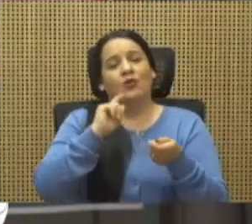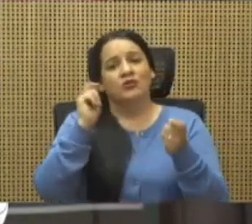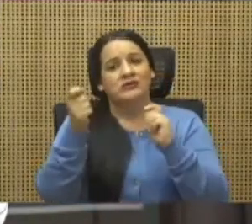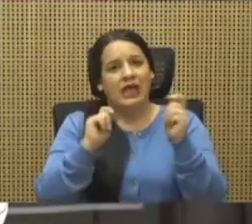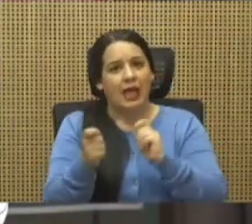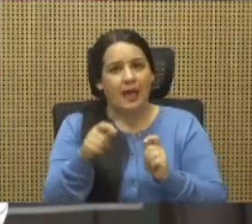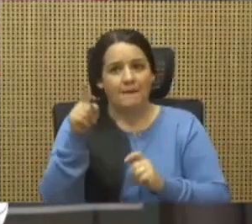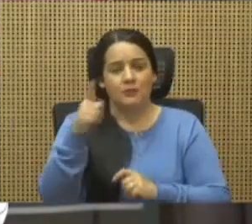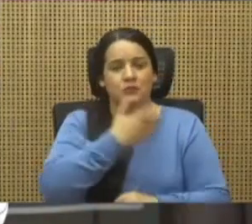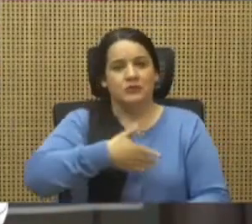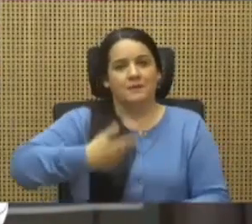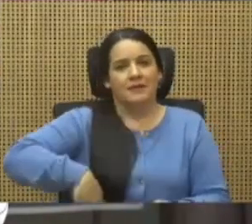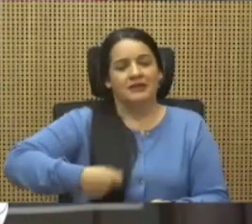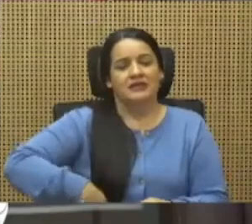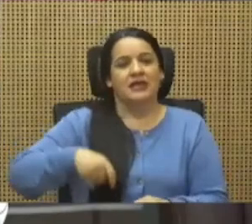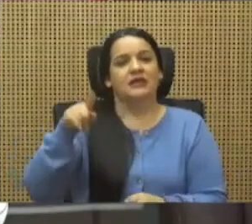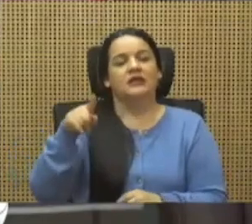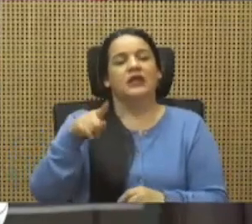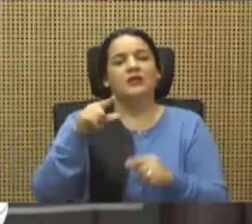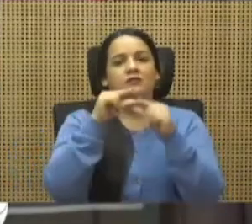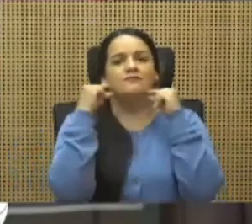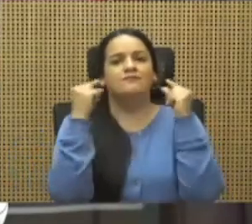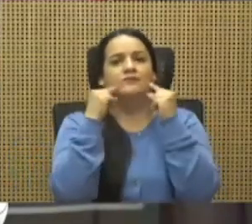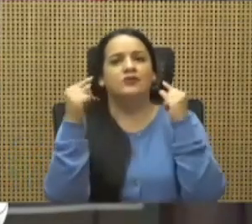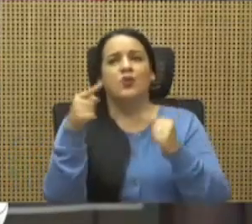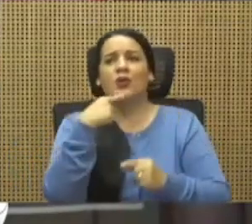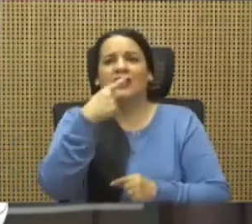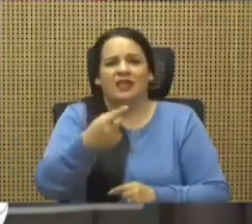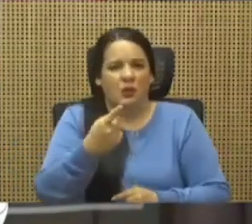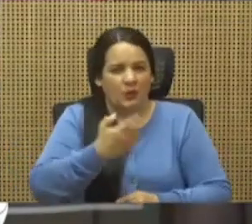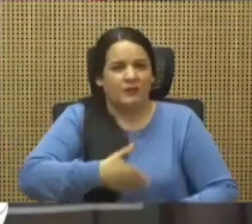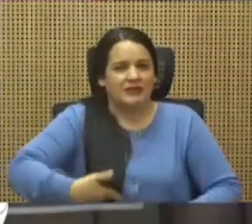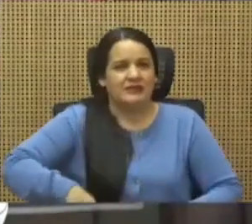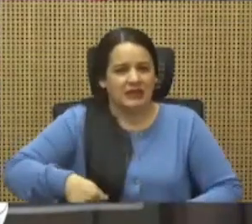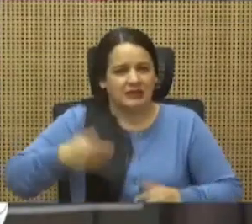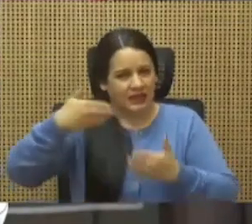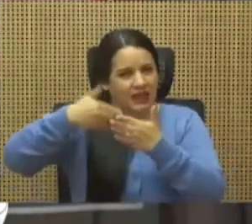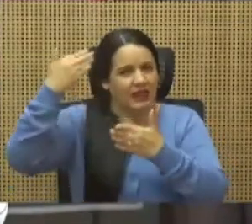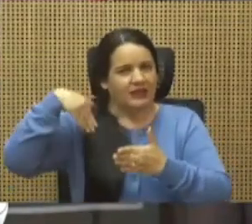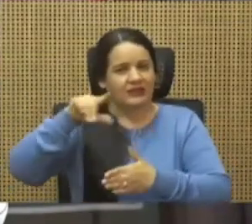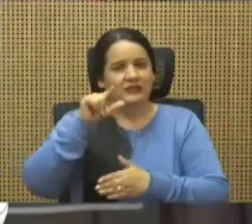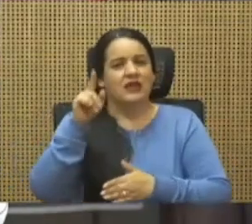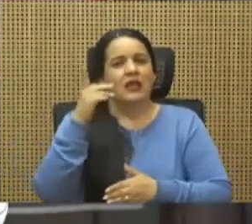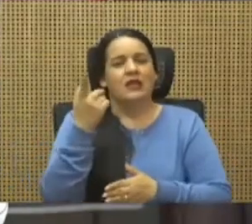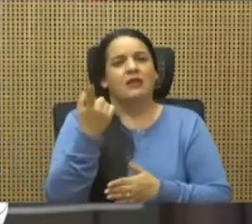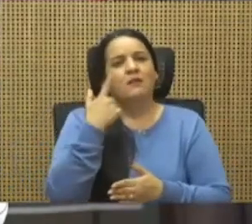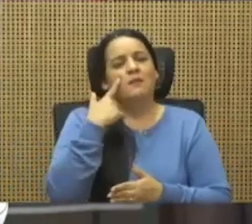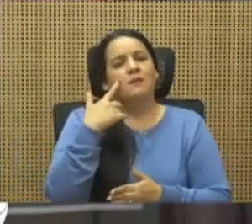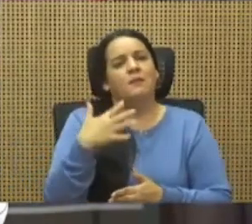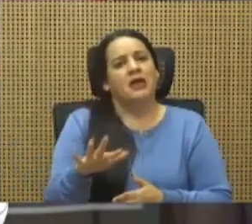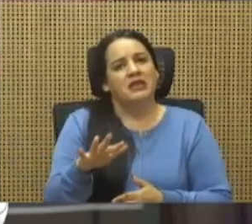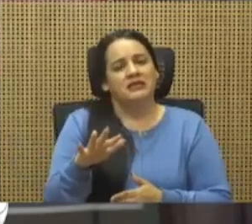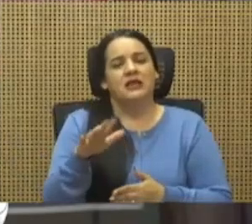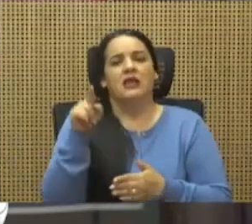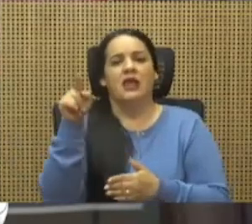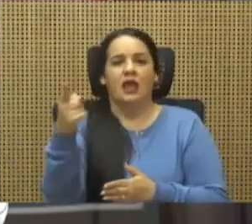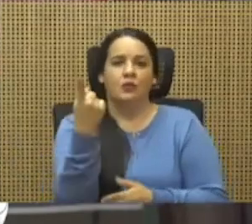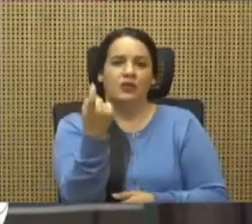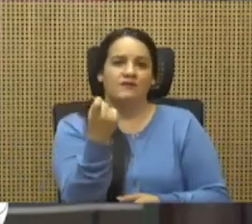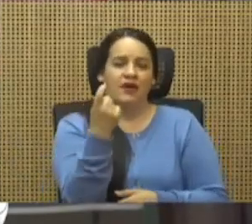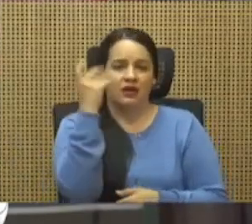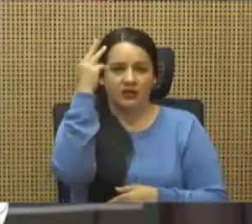presidente Rodrigo Chávez. Entonces da una sensación, compañeros y compañeras, de que les falta madurez, da una